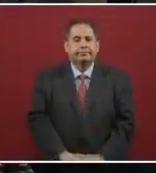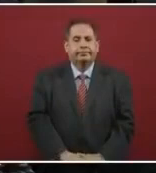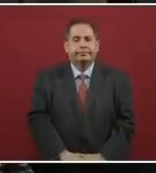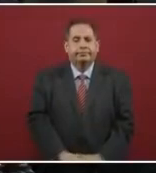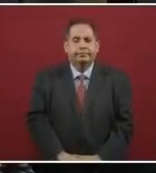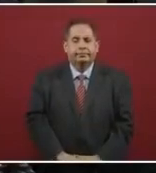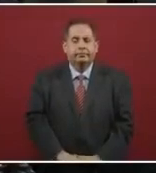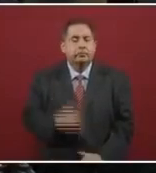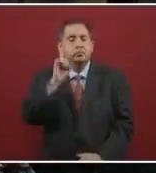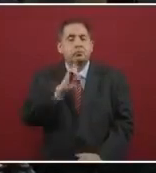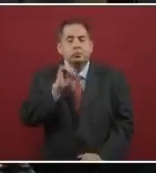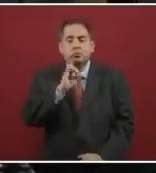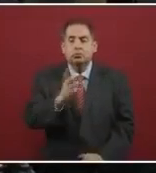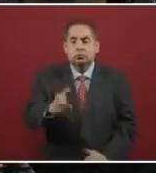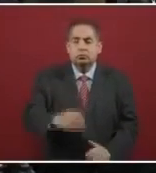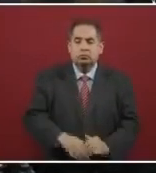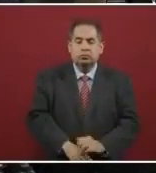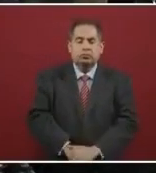Mujer.